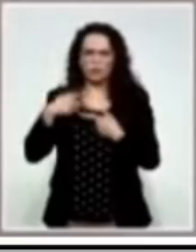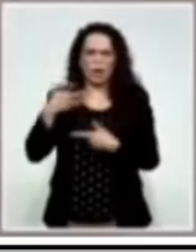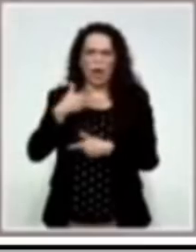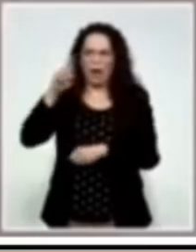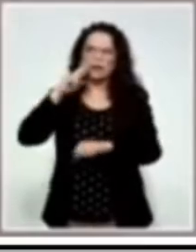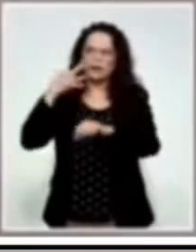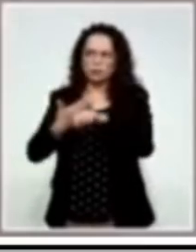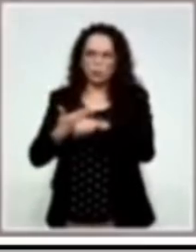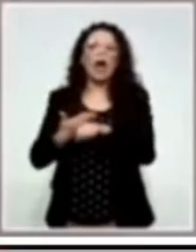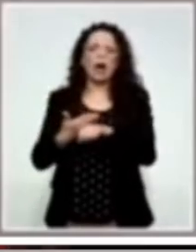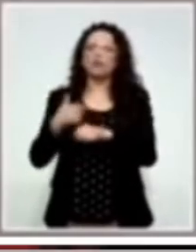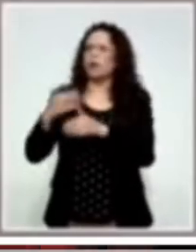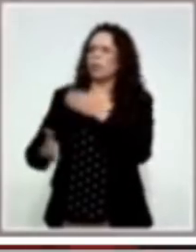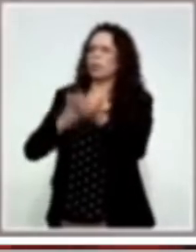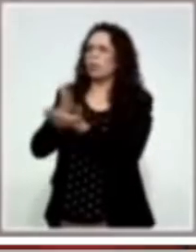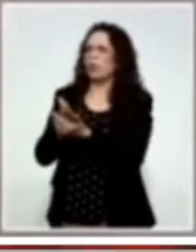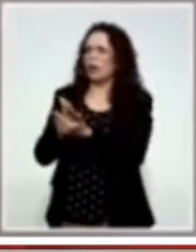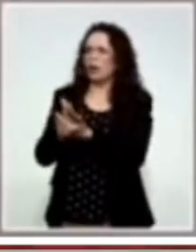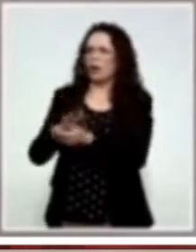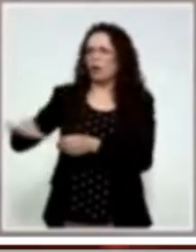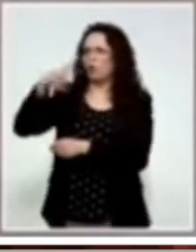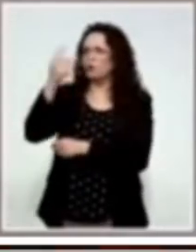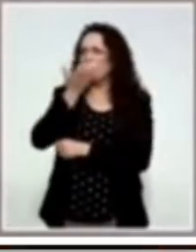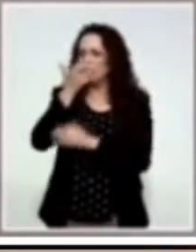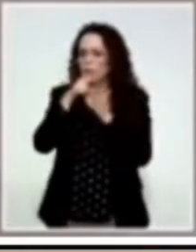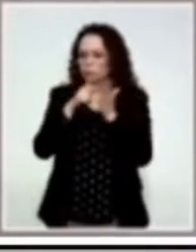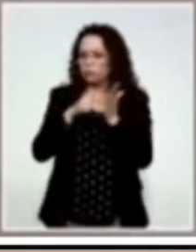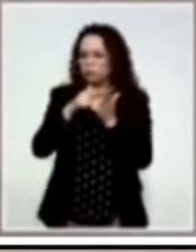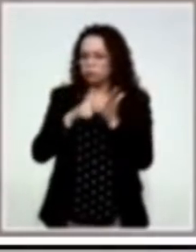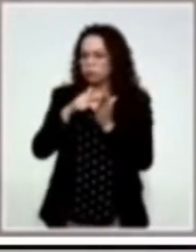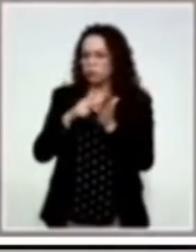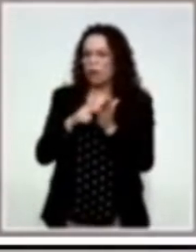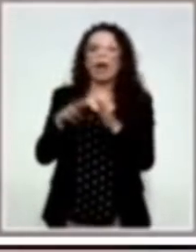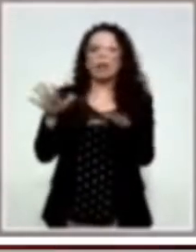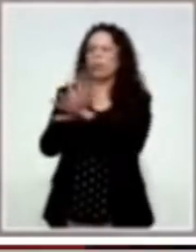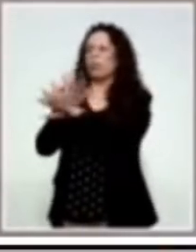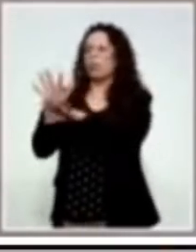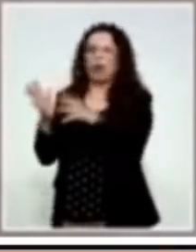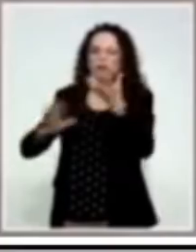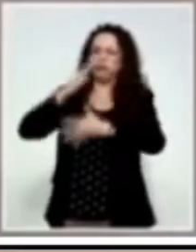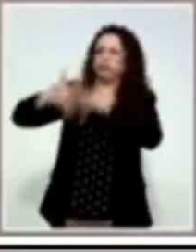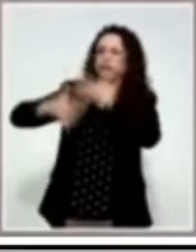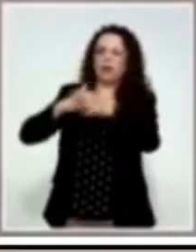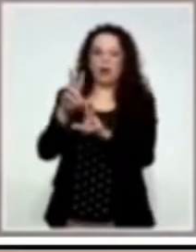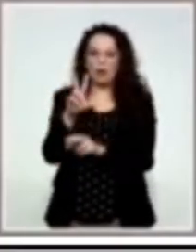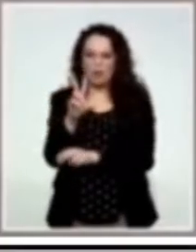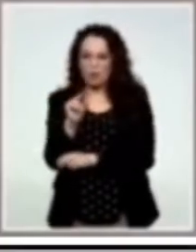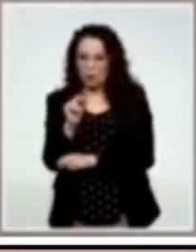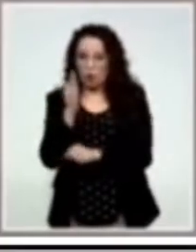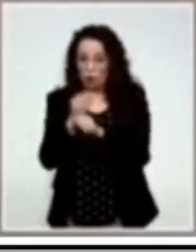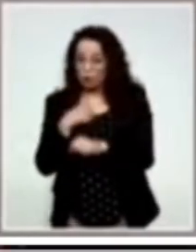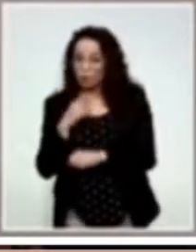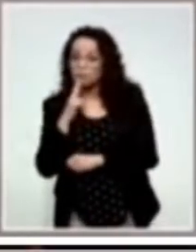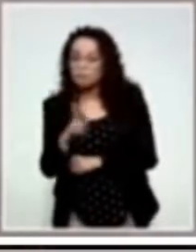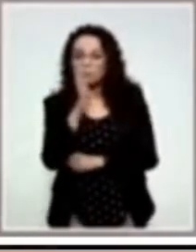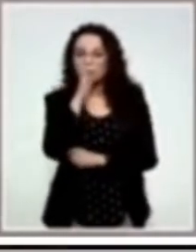diga que va a ir y altere toda la logística y todas las reglas del penal. No puedo responderle en este momento porque no he platicado